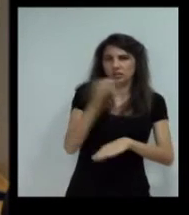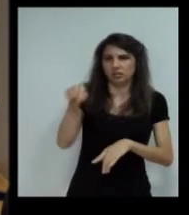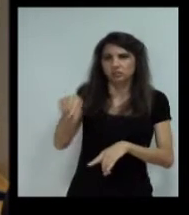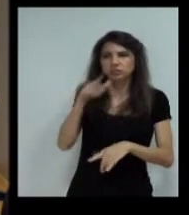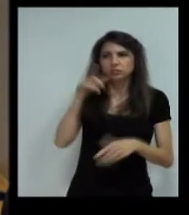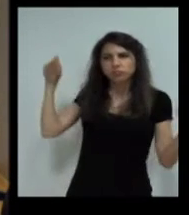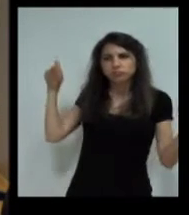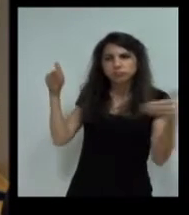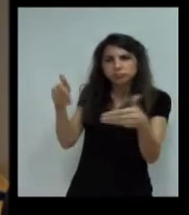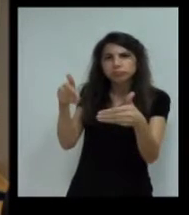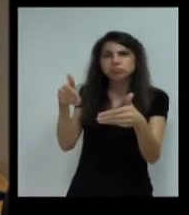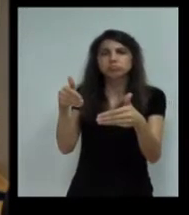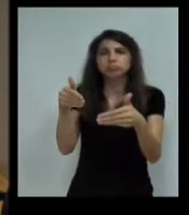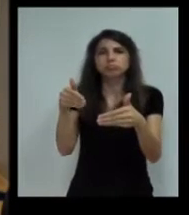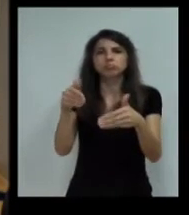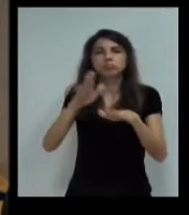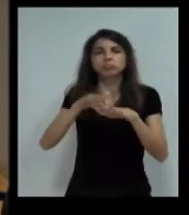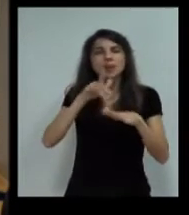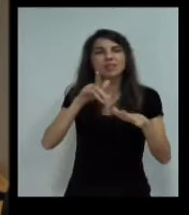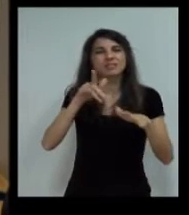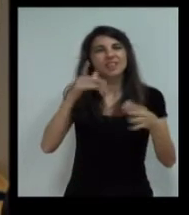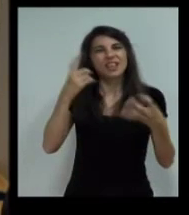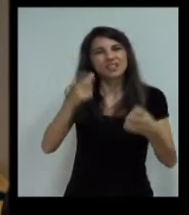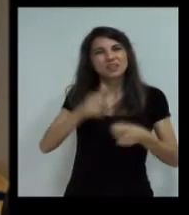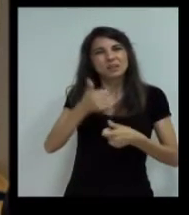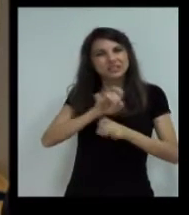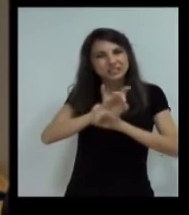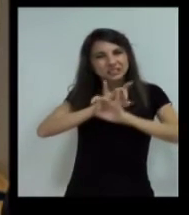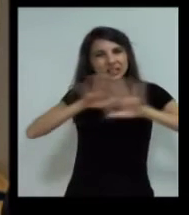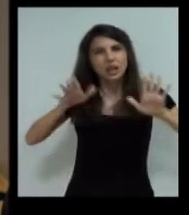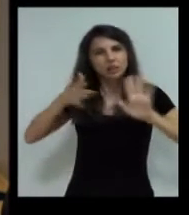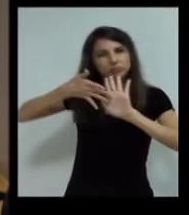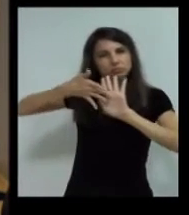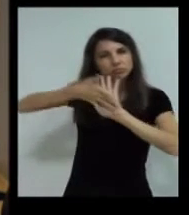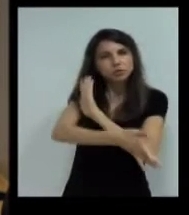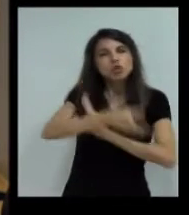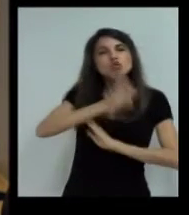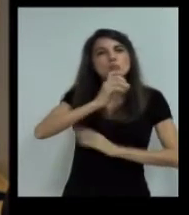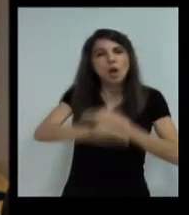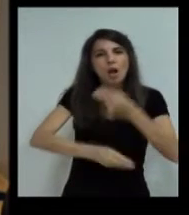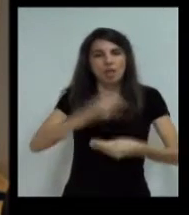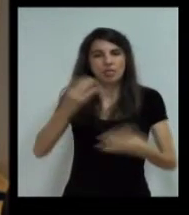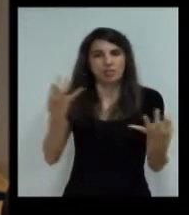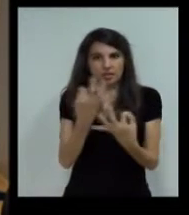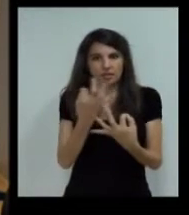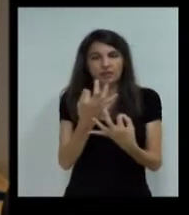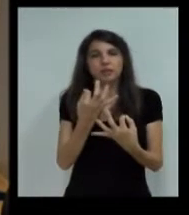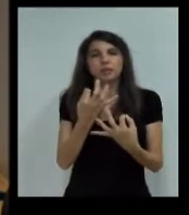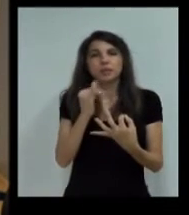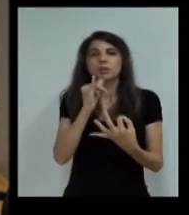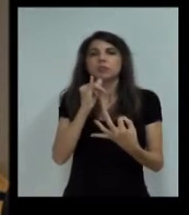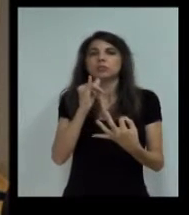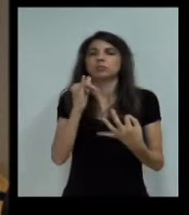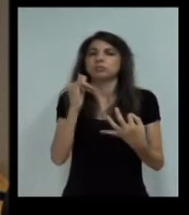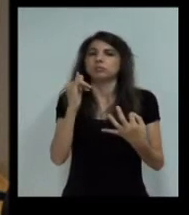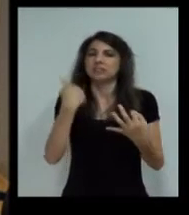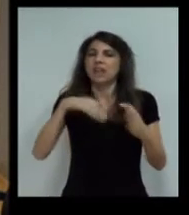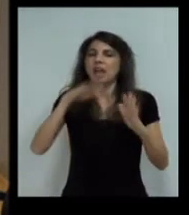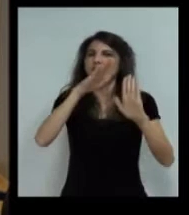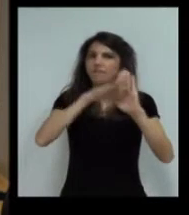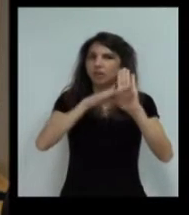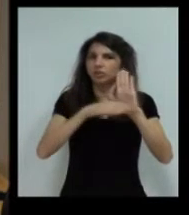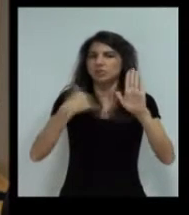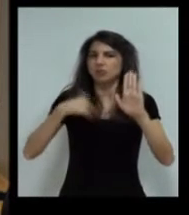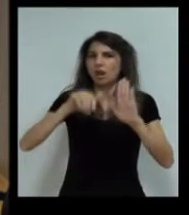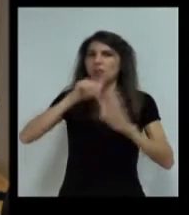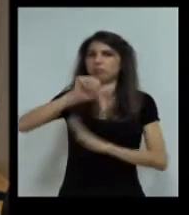casos poder hacerse más explícito y decirse cómo debe hacerse, pero que de facto es que está ya